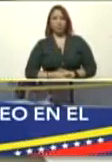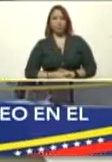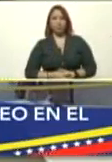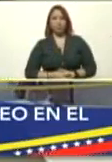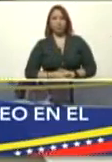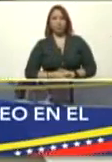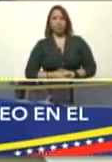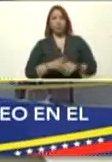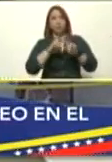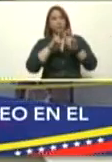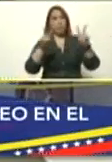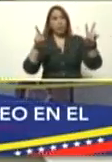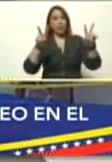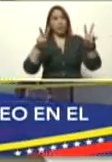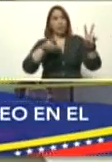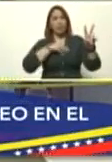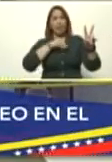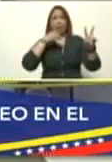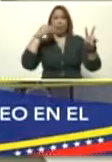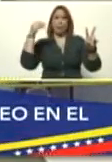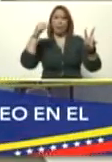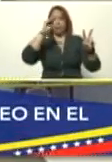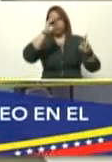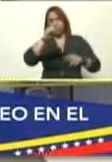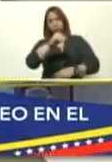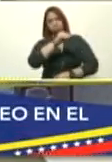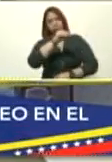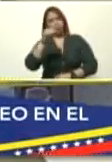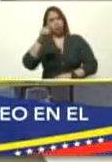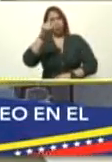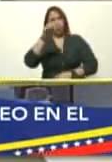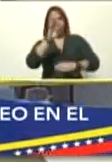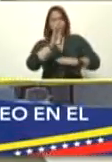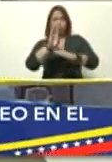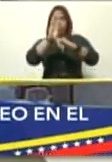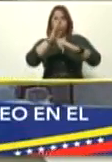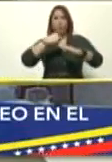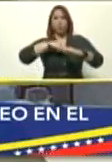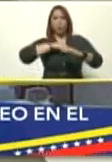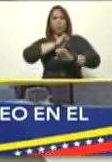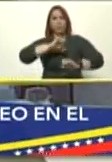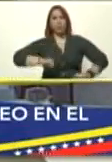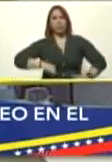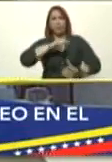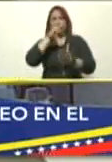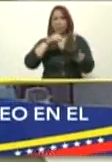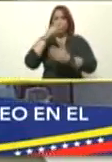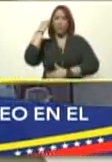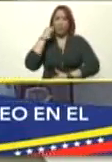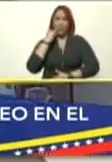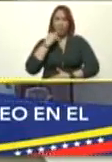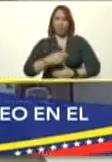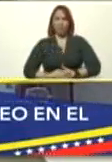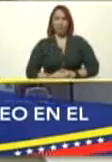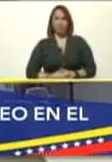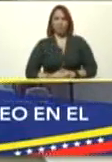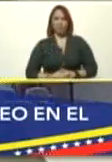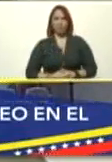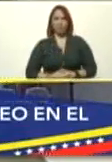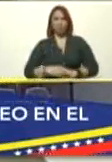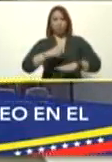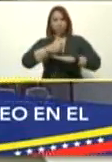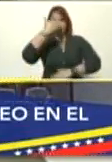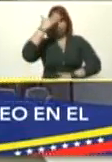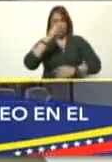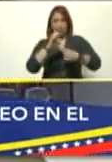Paz para su alma y bendiciones de protección para nuestra Fuerza Armada Nacional Bolivariana. Comandante